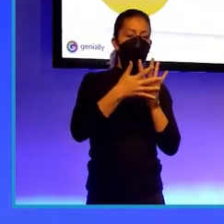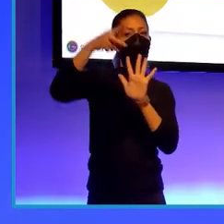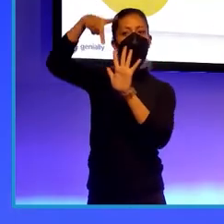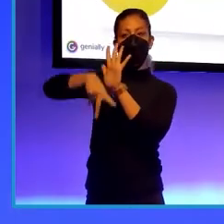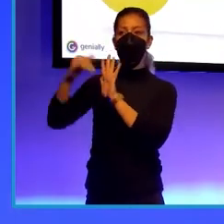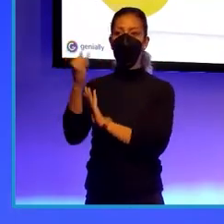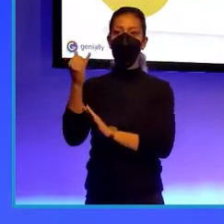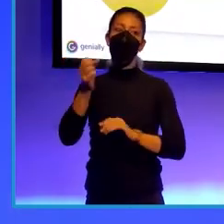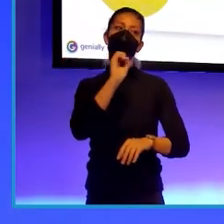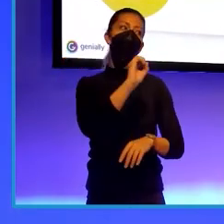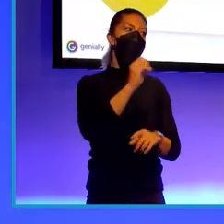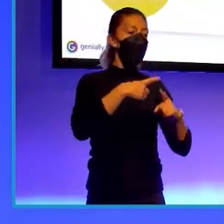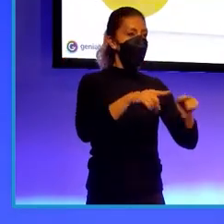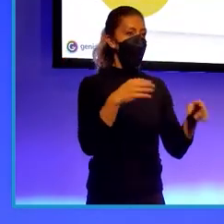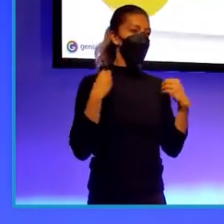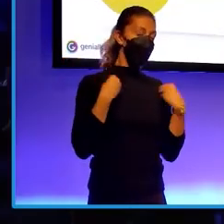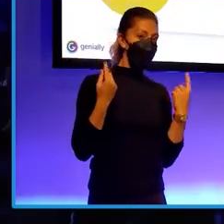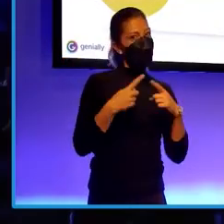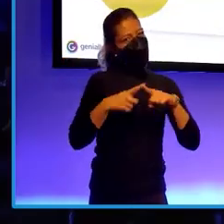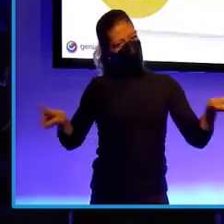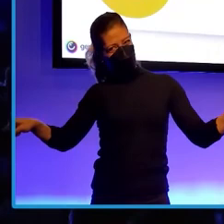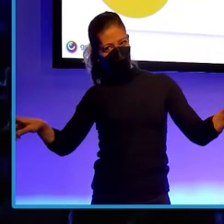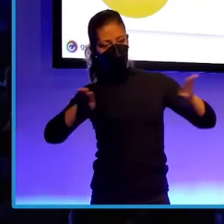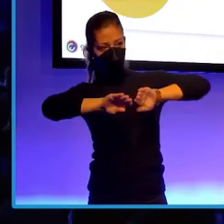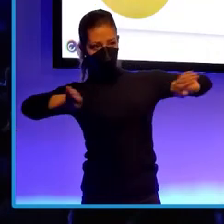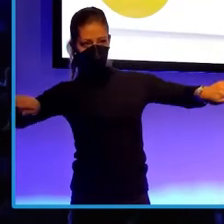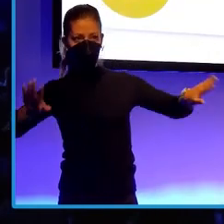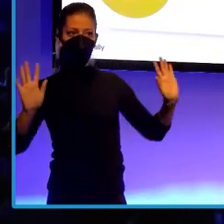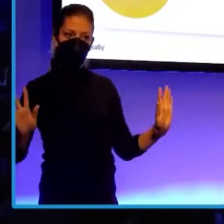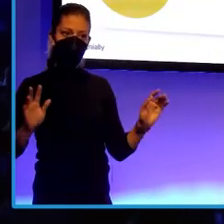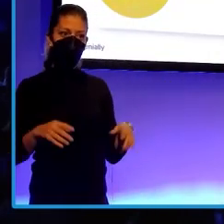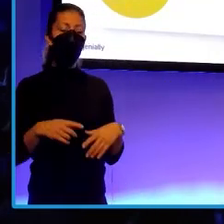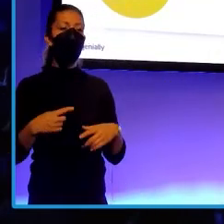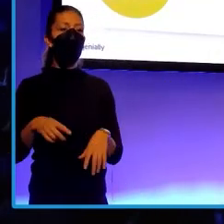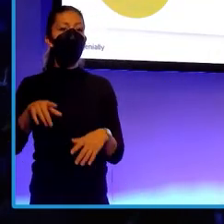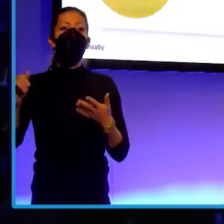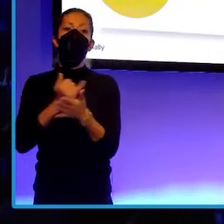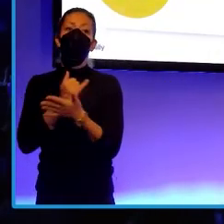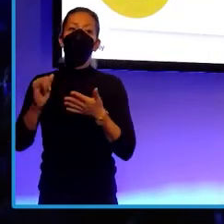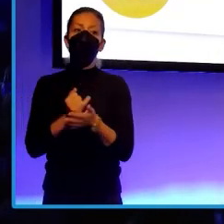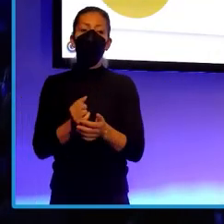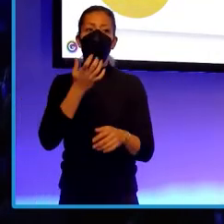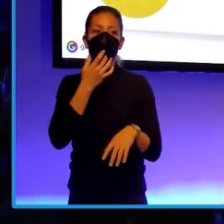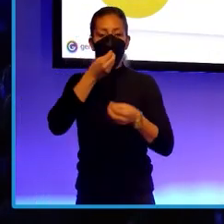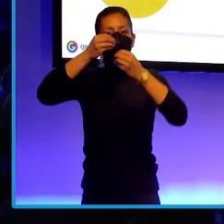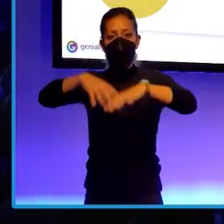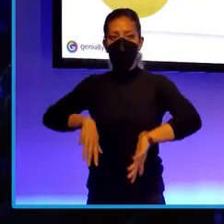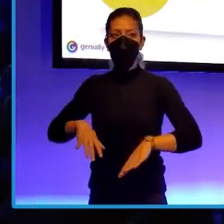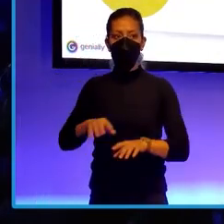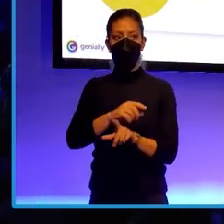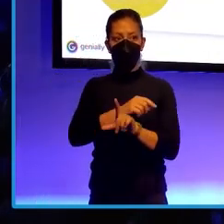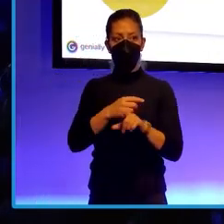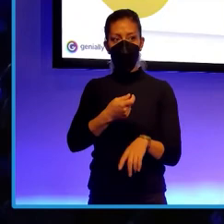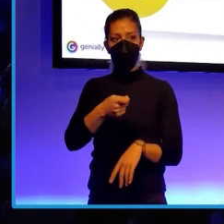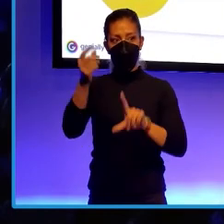hay un abismo en cuenta sobre todo en asignaturas como grafía historia y algunas así